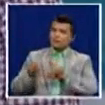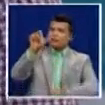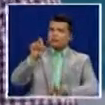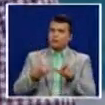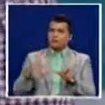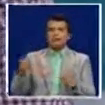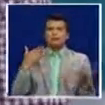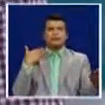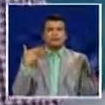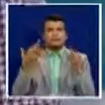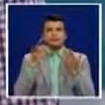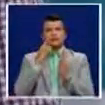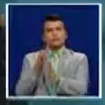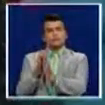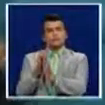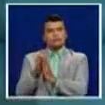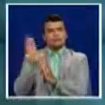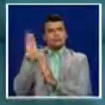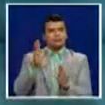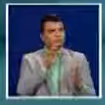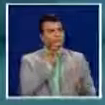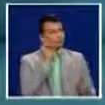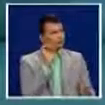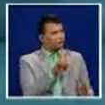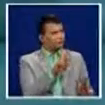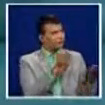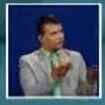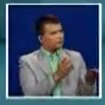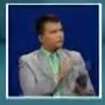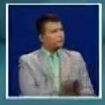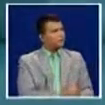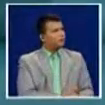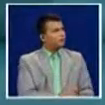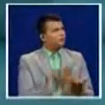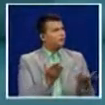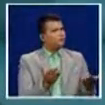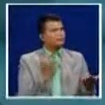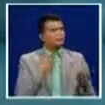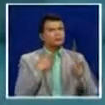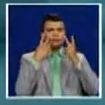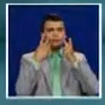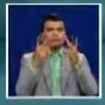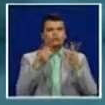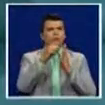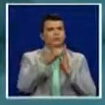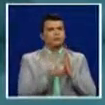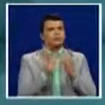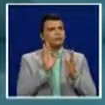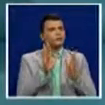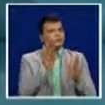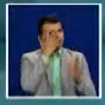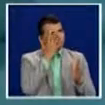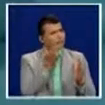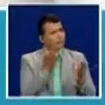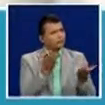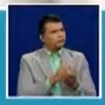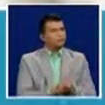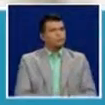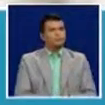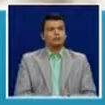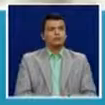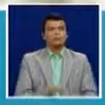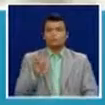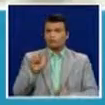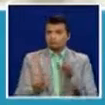campo. Eso quería saber, eso quería preguntarte, James. ¿Por qué tengo que ver La Siembra? Bueno, es un programa donde la gente va a